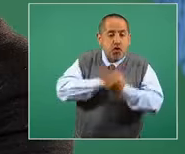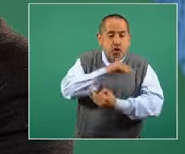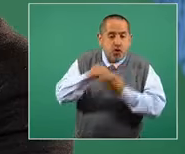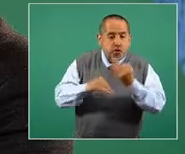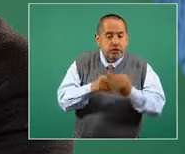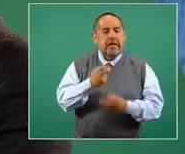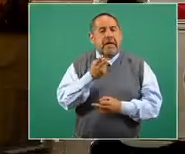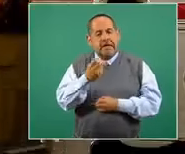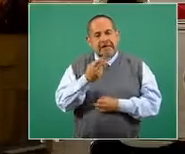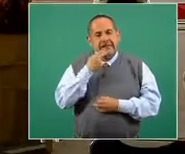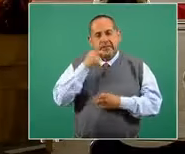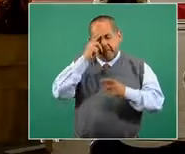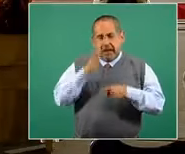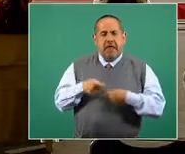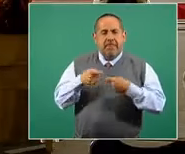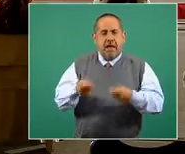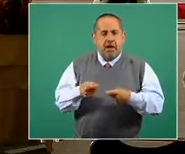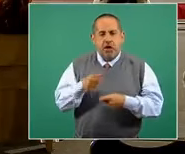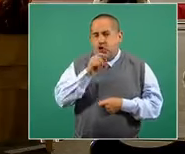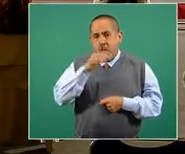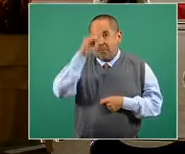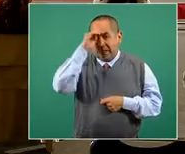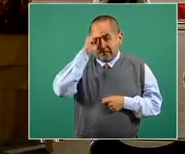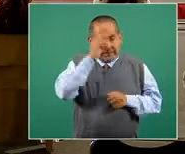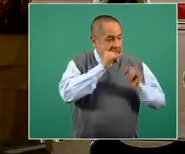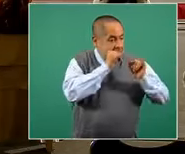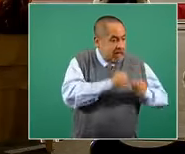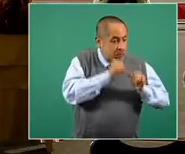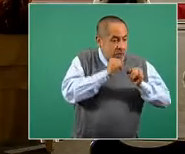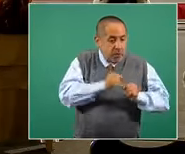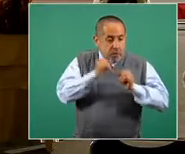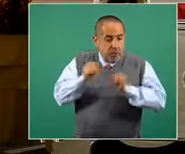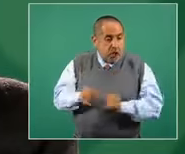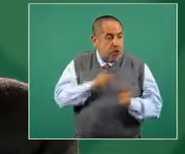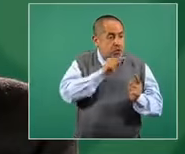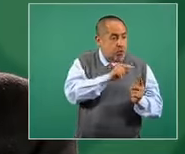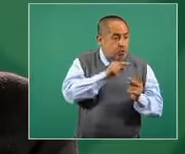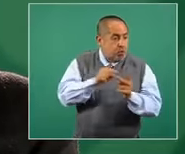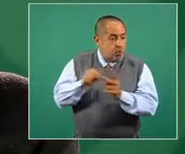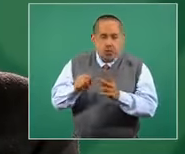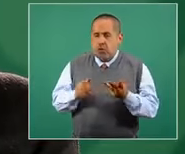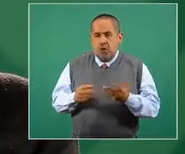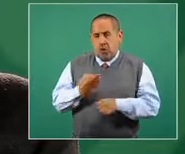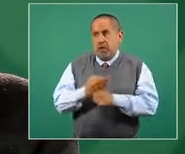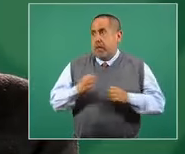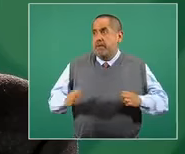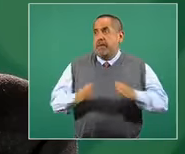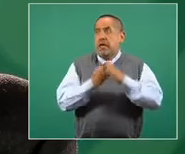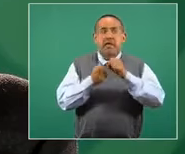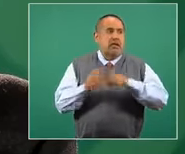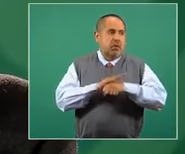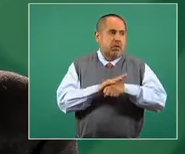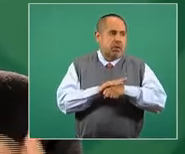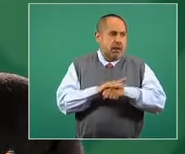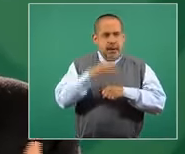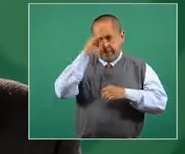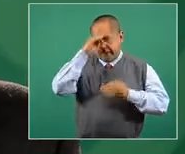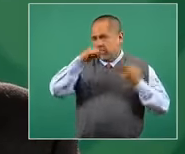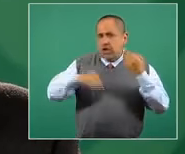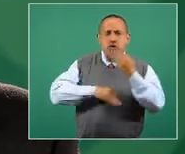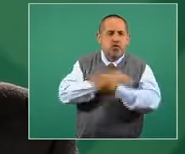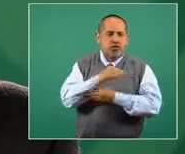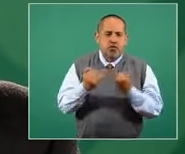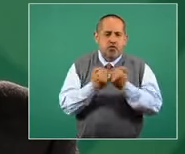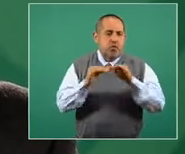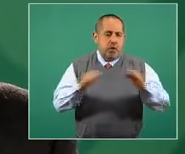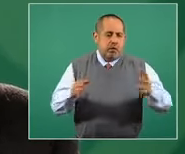los recursos cuando se vive en una emergencia de salud como esta. Y este es un ejemplo muy palpable. Cada quien